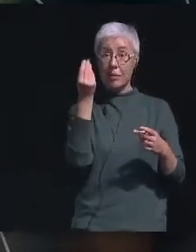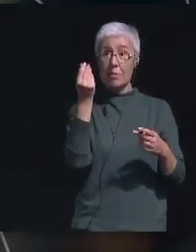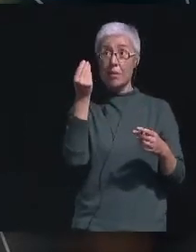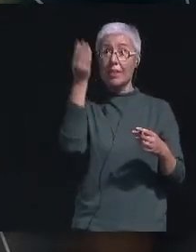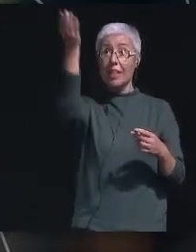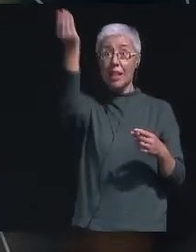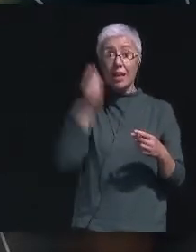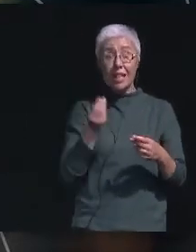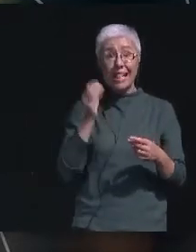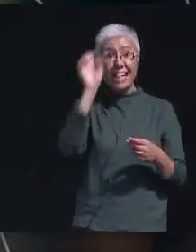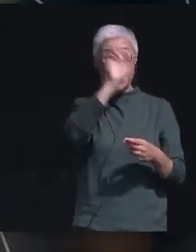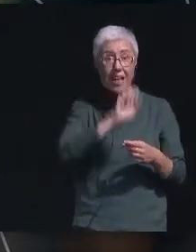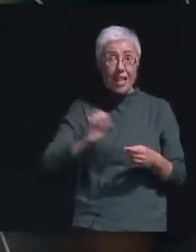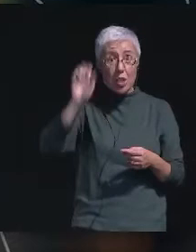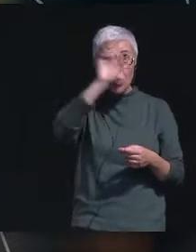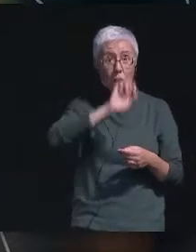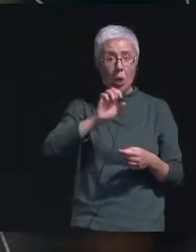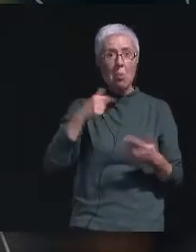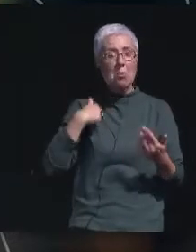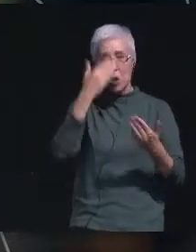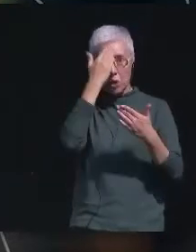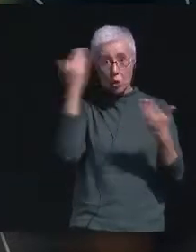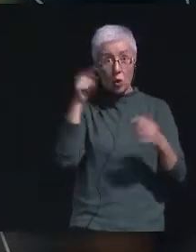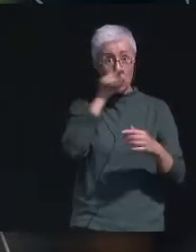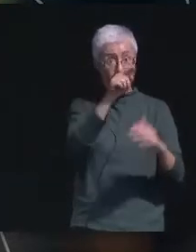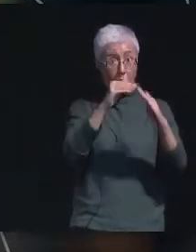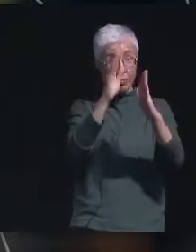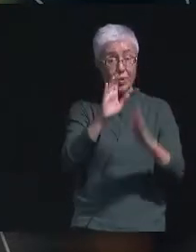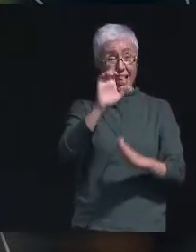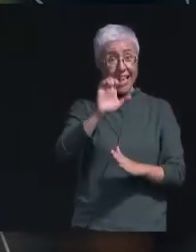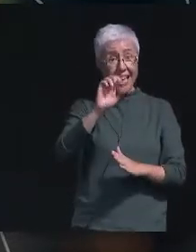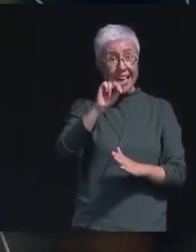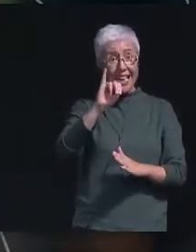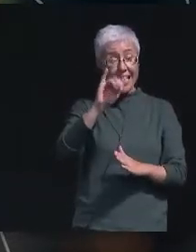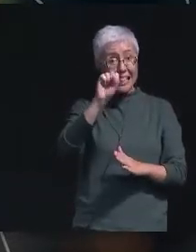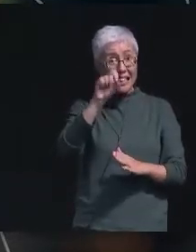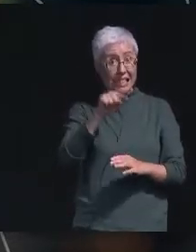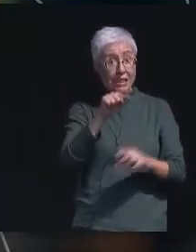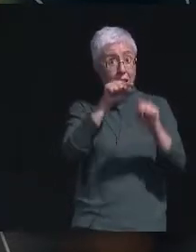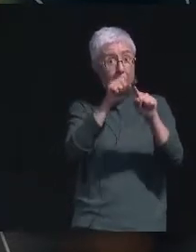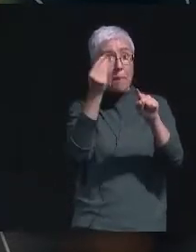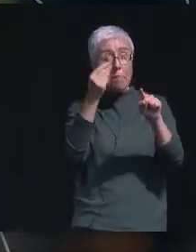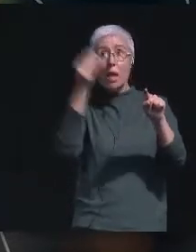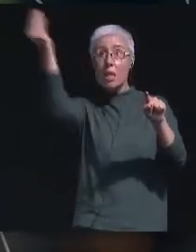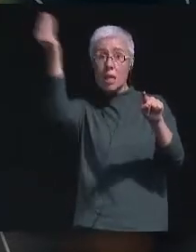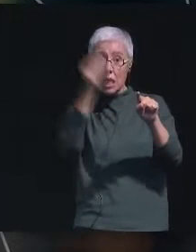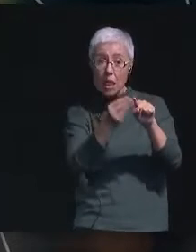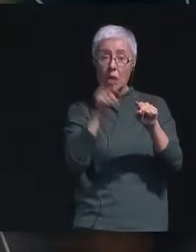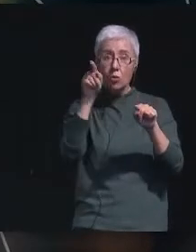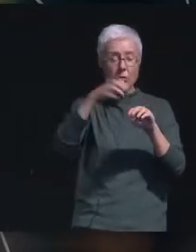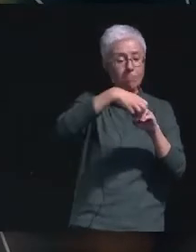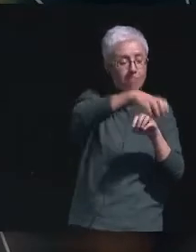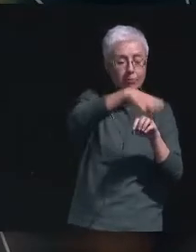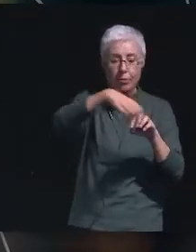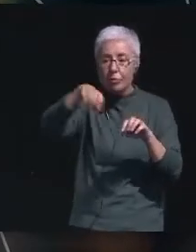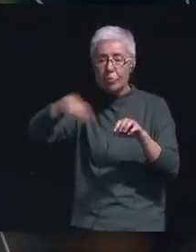europea. Yo no sé qué rol vais a tener en ENISA, si vais a tener dinero de estos fondos, si los vais a repartir también entre los